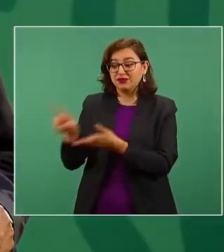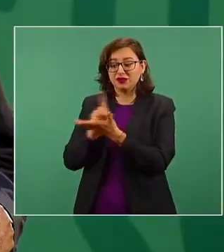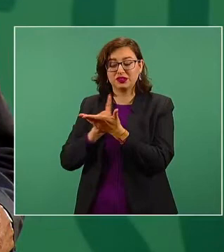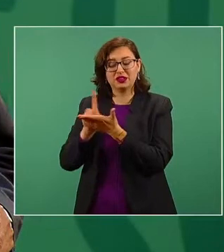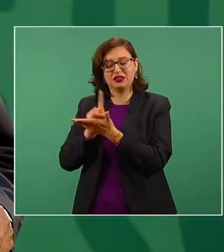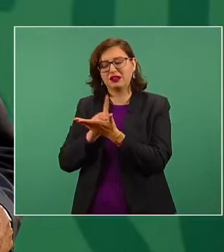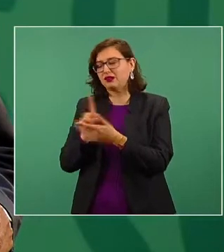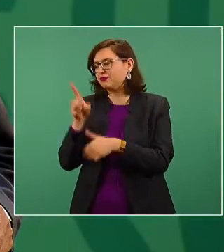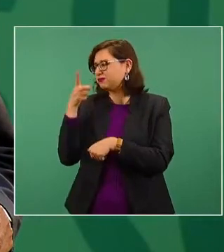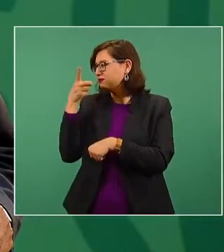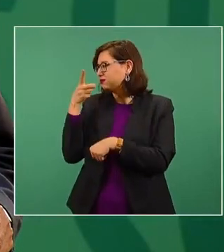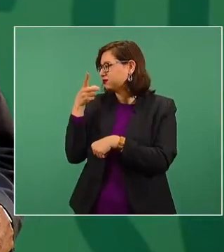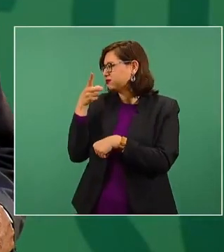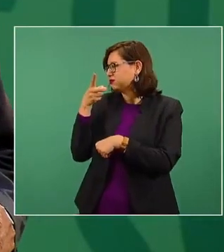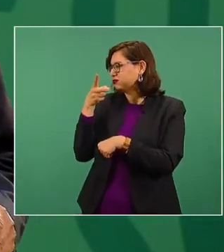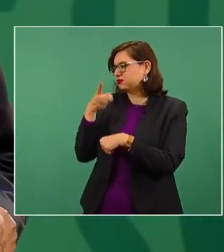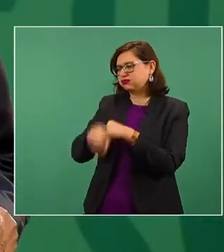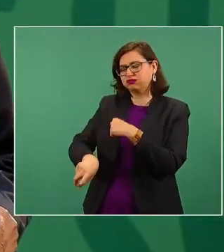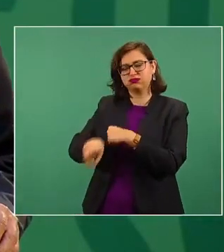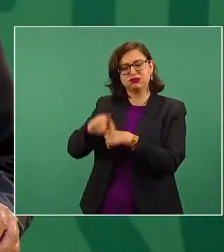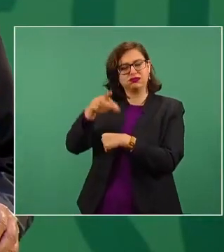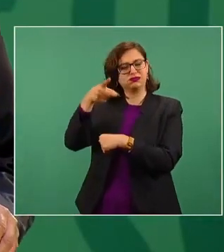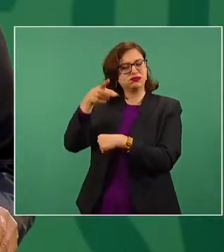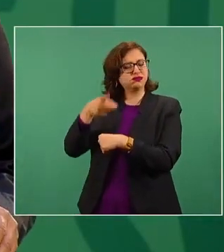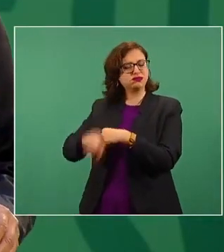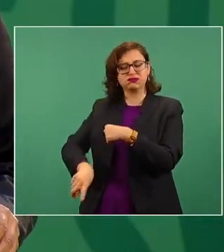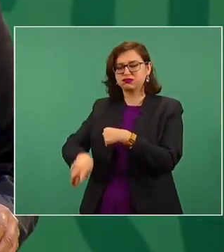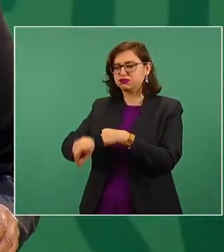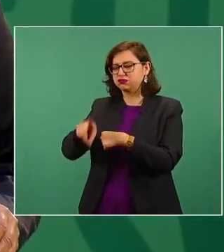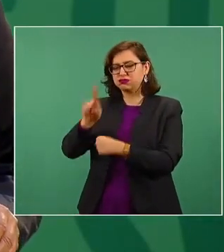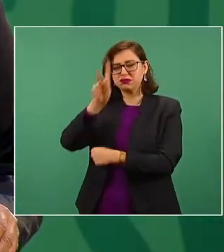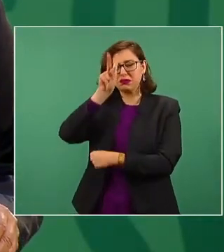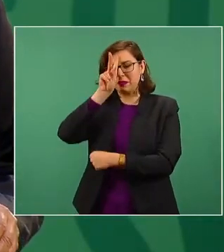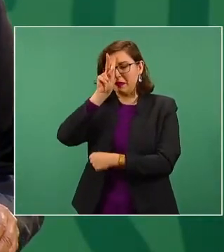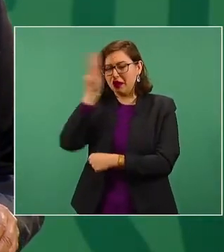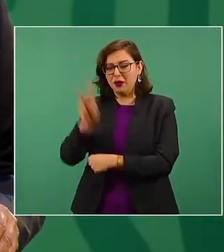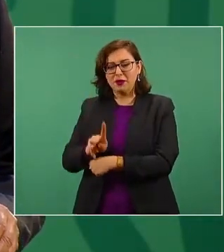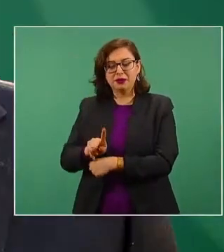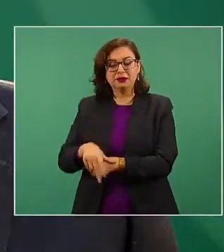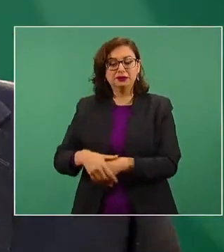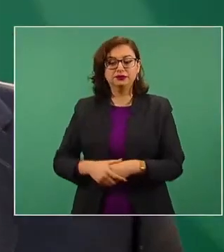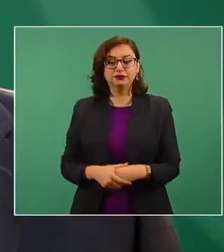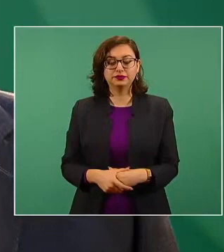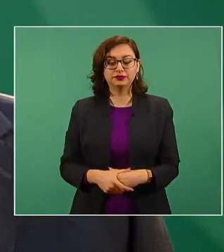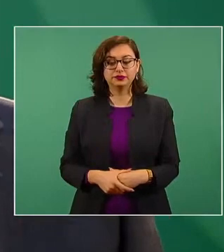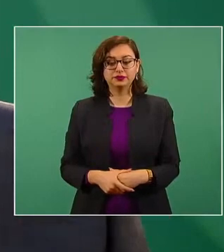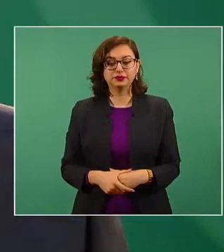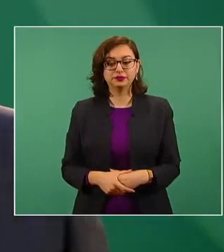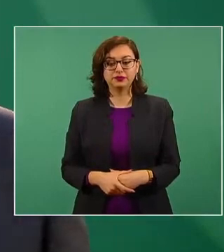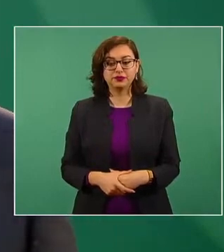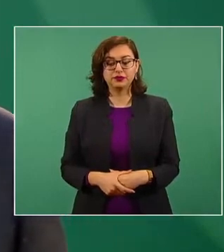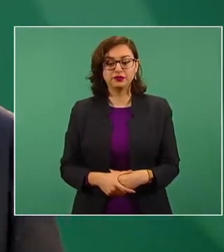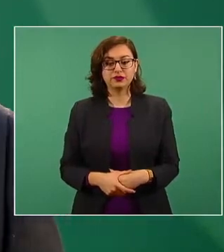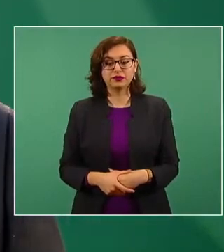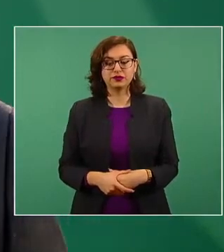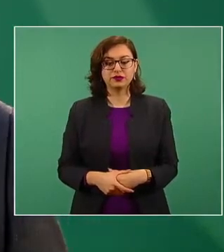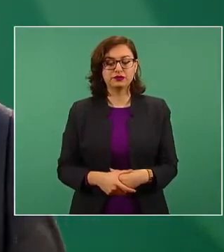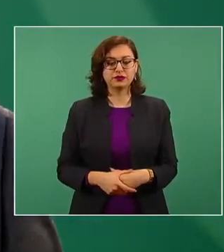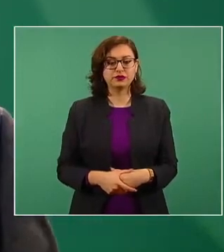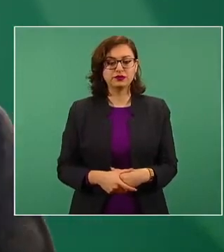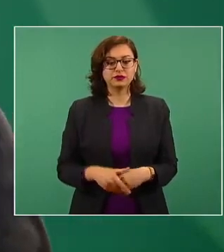muy dañinas, de lo peor que puede haber. Por eso se tomó